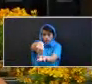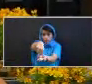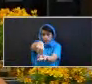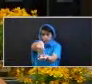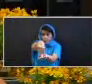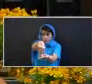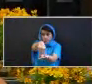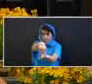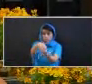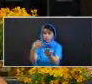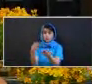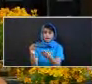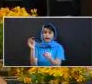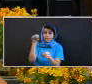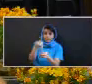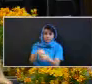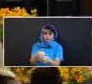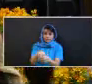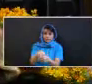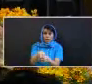Vamos a participar